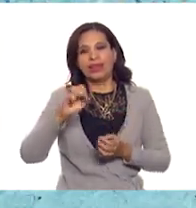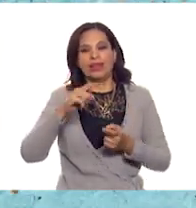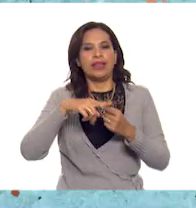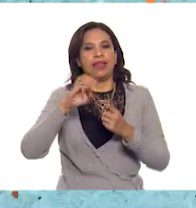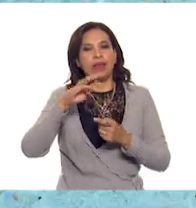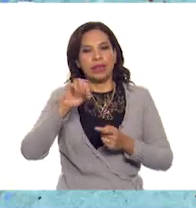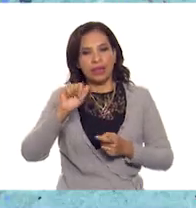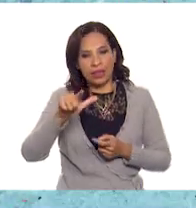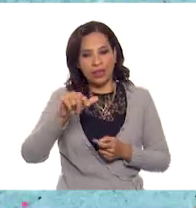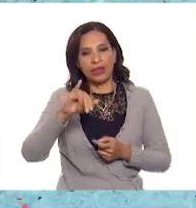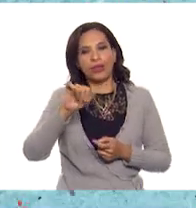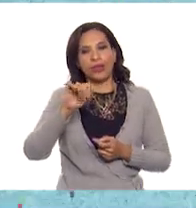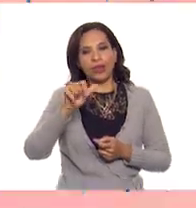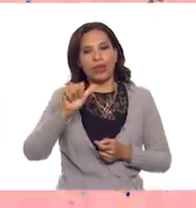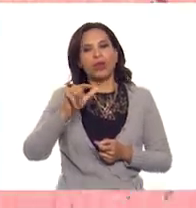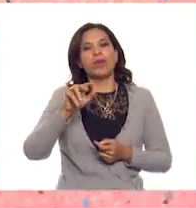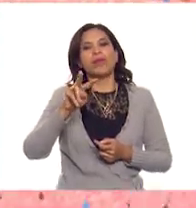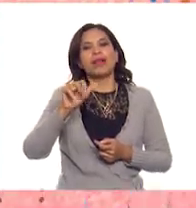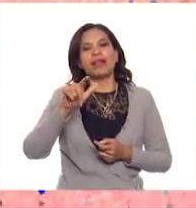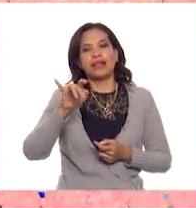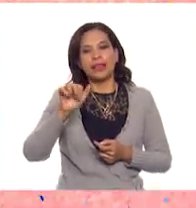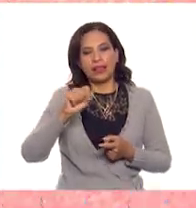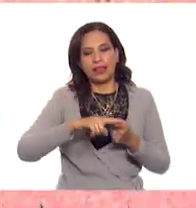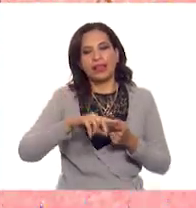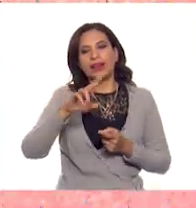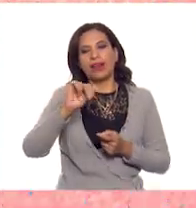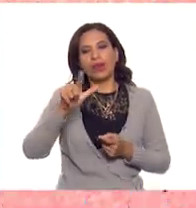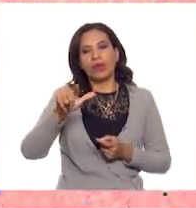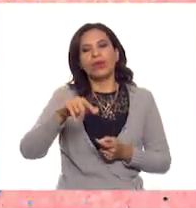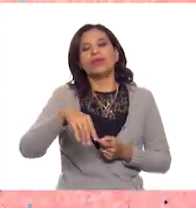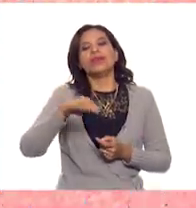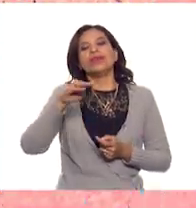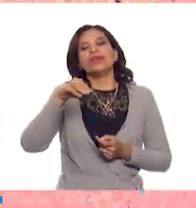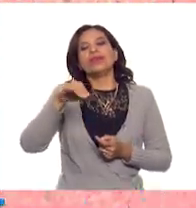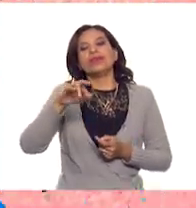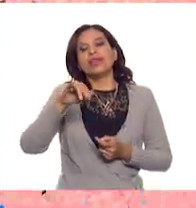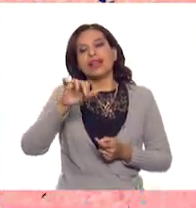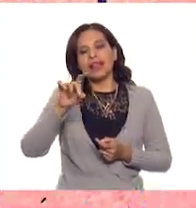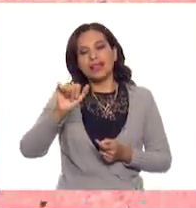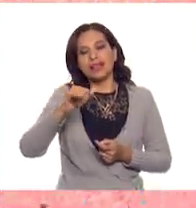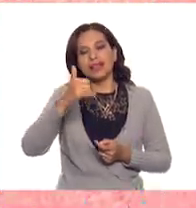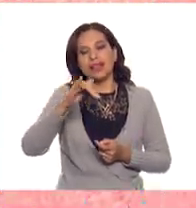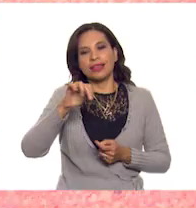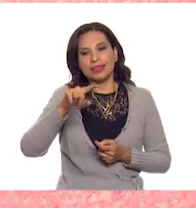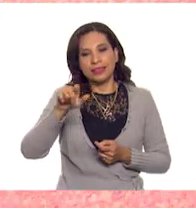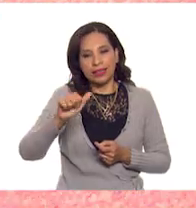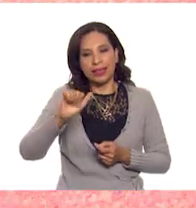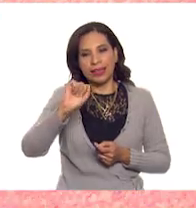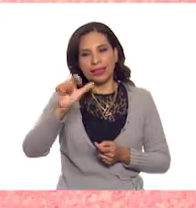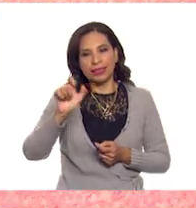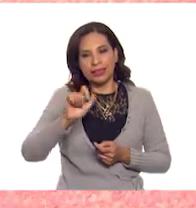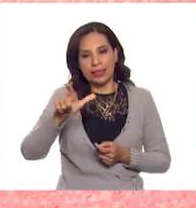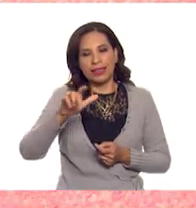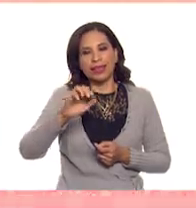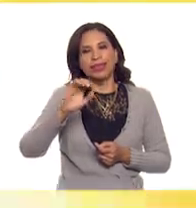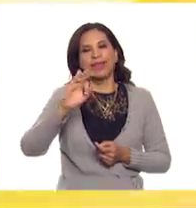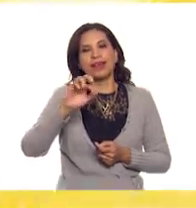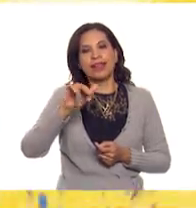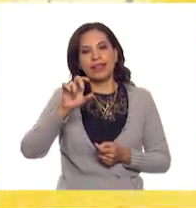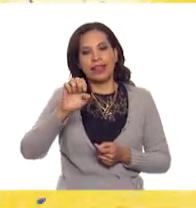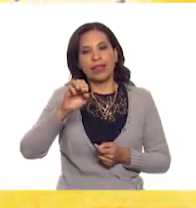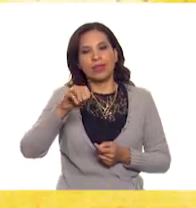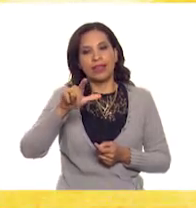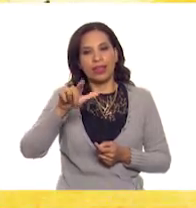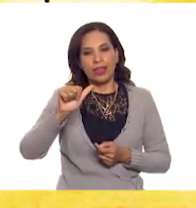Emiliano, Julio, Valentina. A Raful, Miranda, Yaisa, Axel, María Fernanda, Emilia,